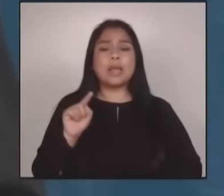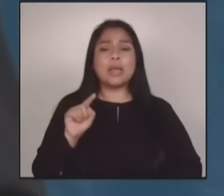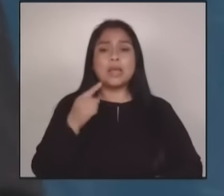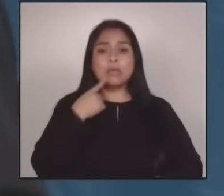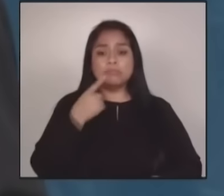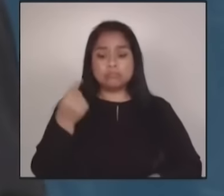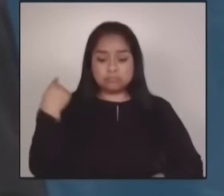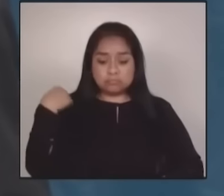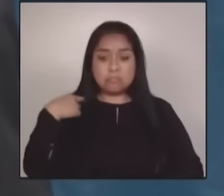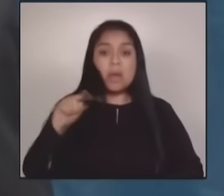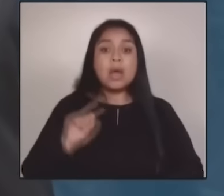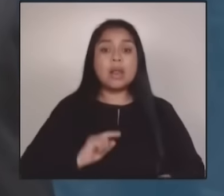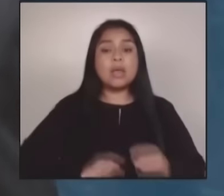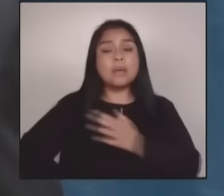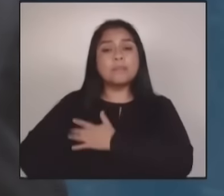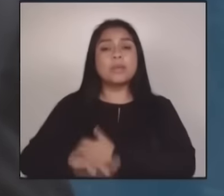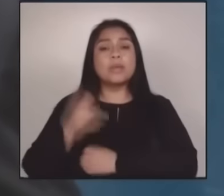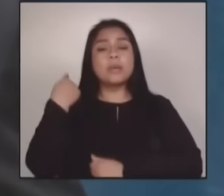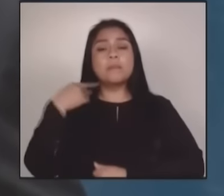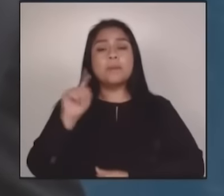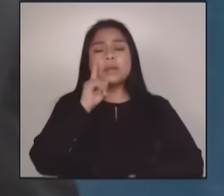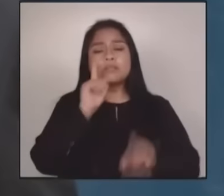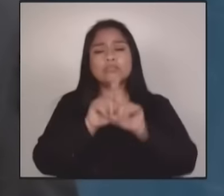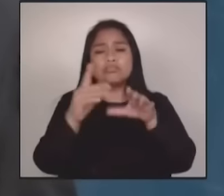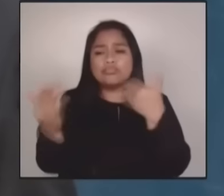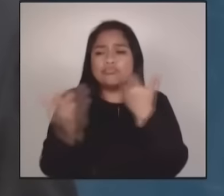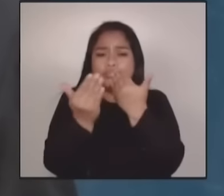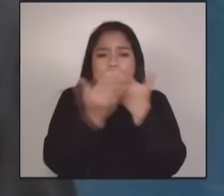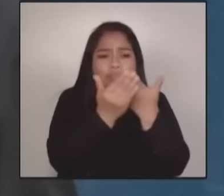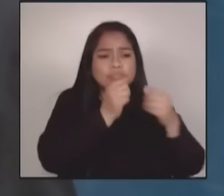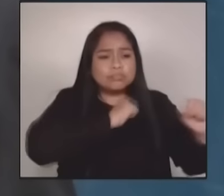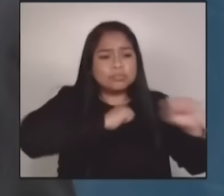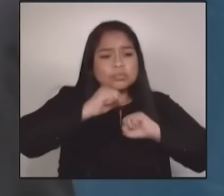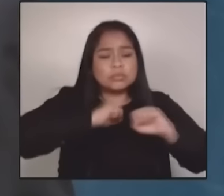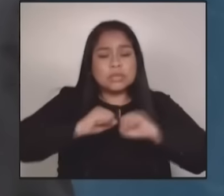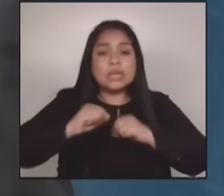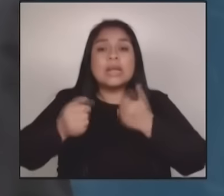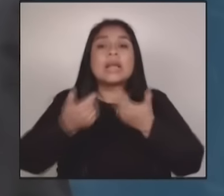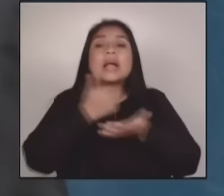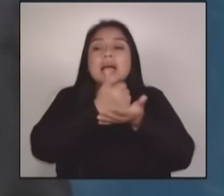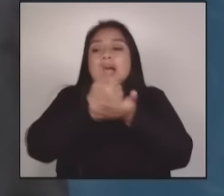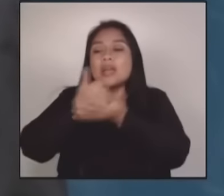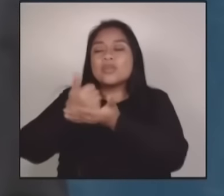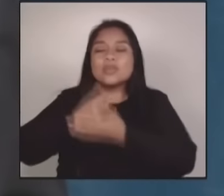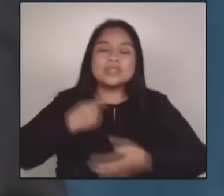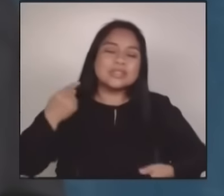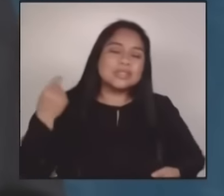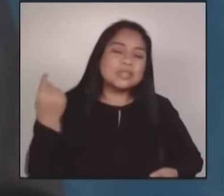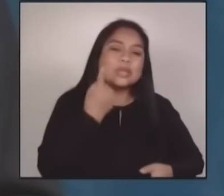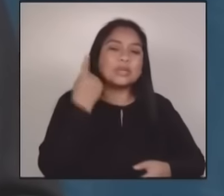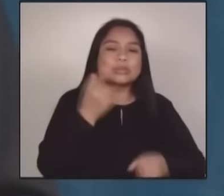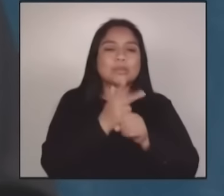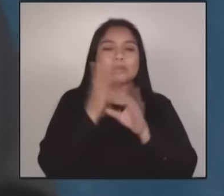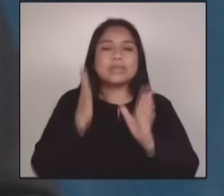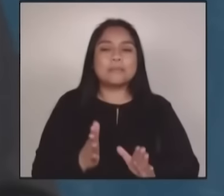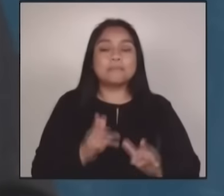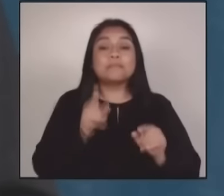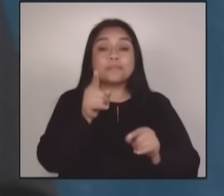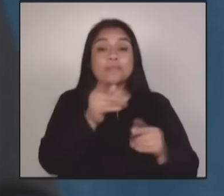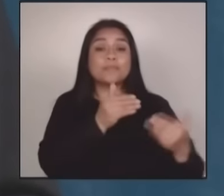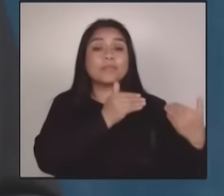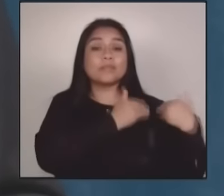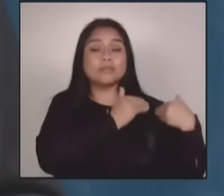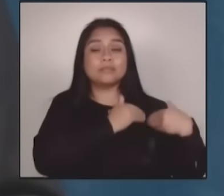para consolidar la cercanía y la colaboración entre todos los ciudadanos. Este compromiso